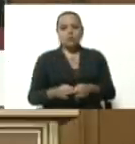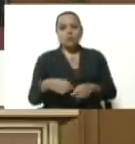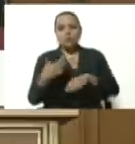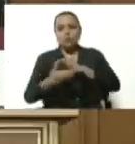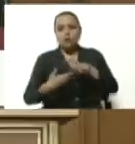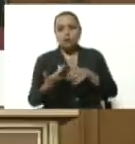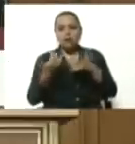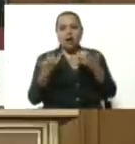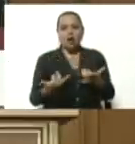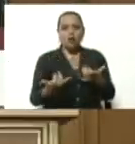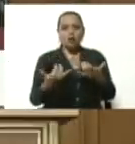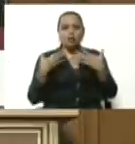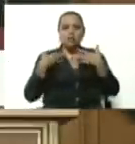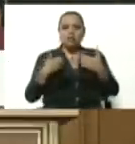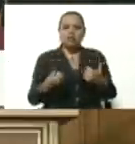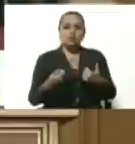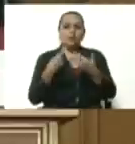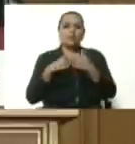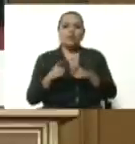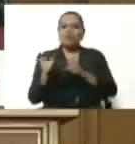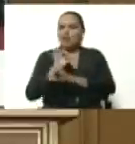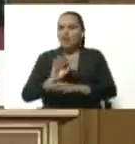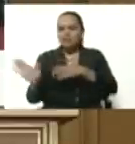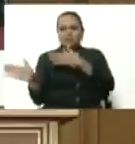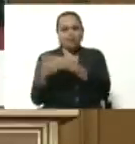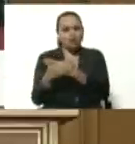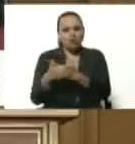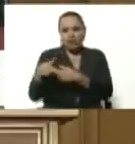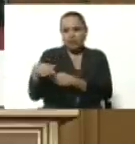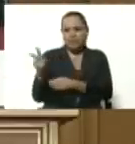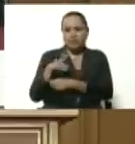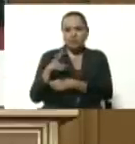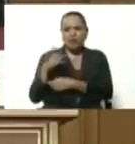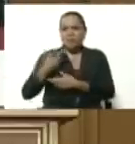que hacer ahora, pero nadie le cerró las puertas, más bien vengan.